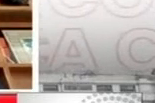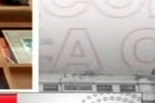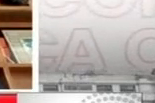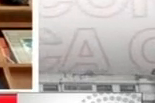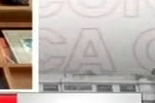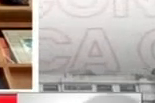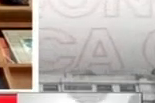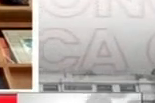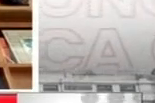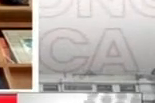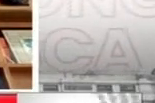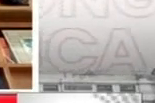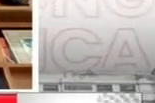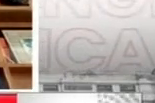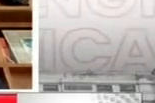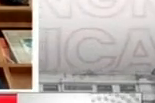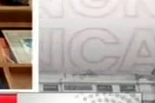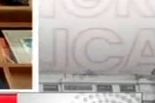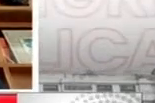de La Libertad.